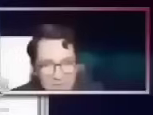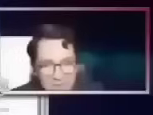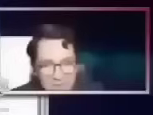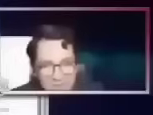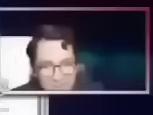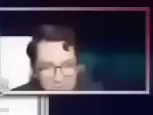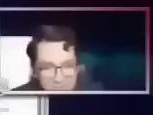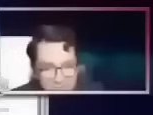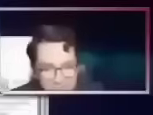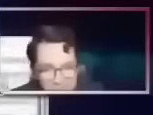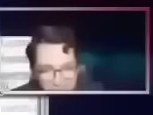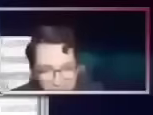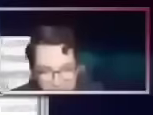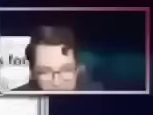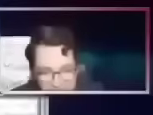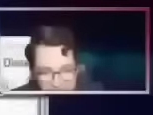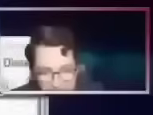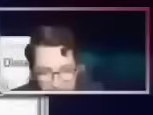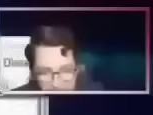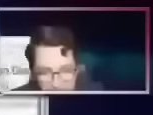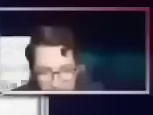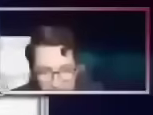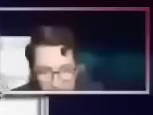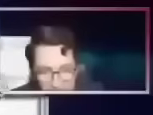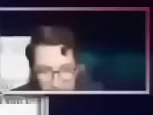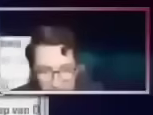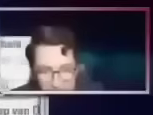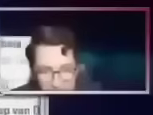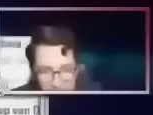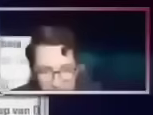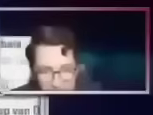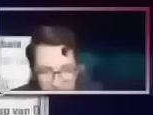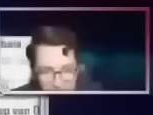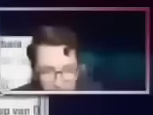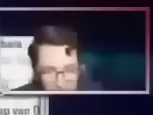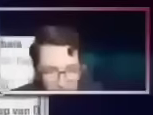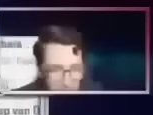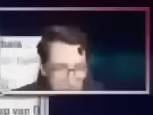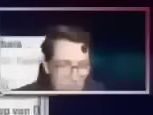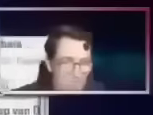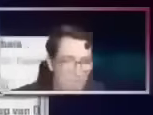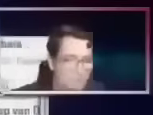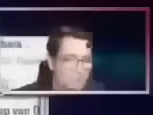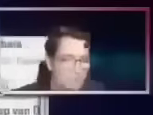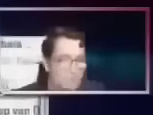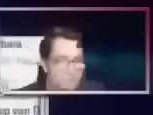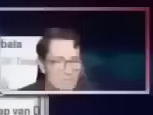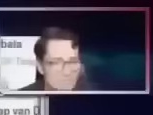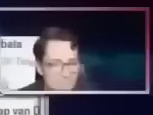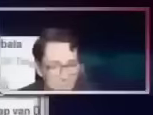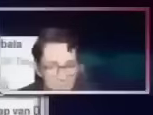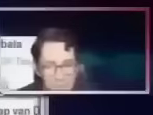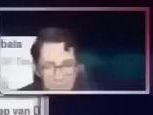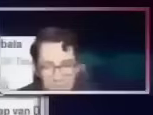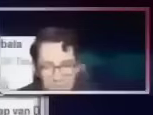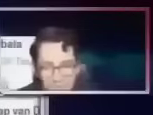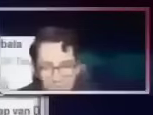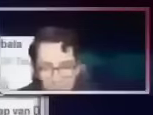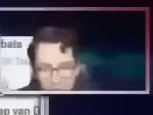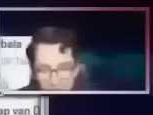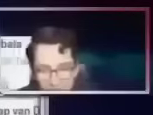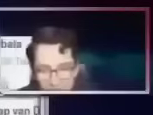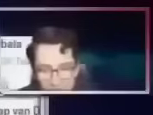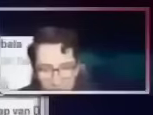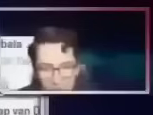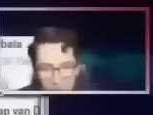la implementación de vigilancia, a través de la implementación de funcionarios que